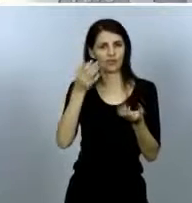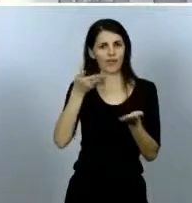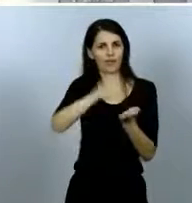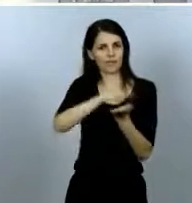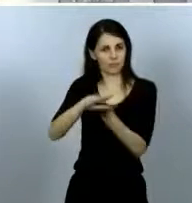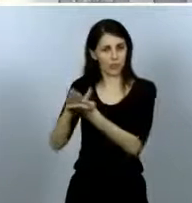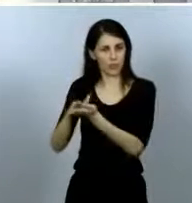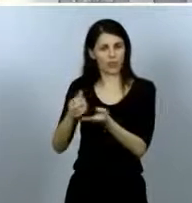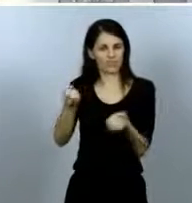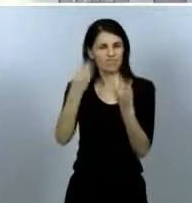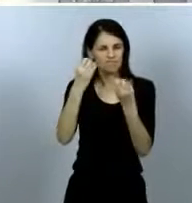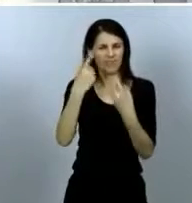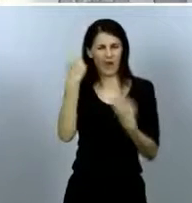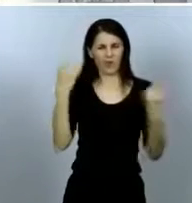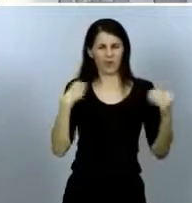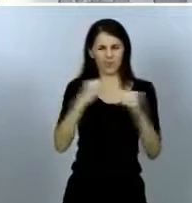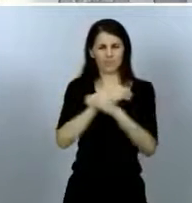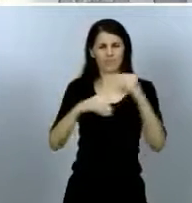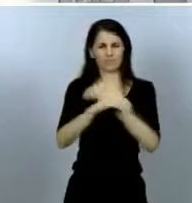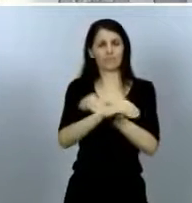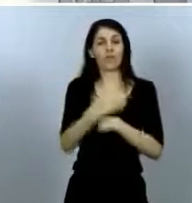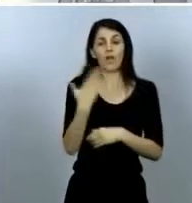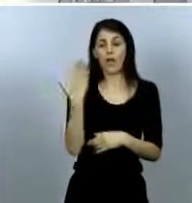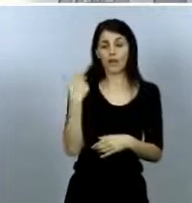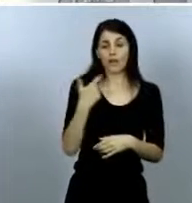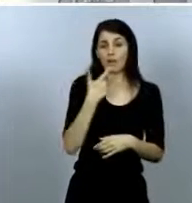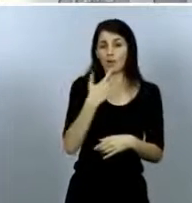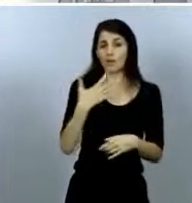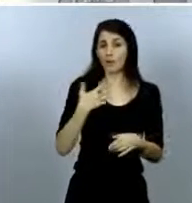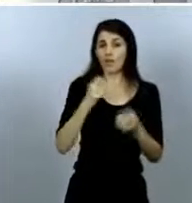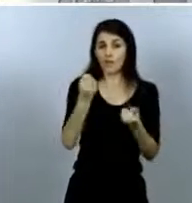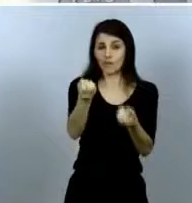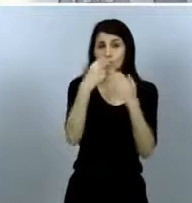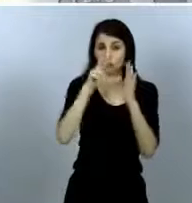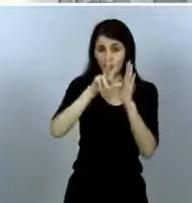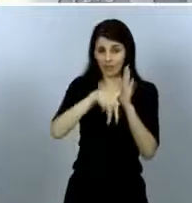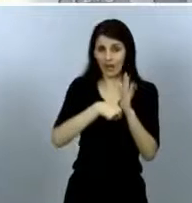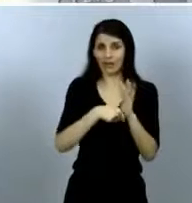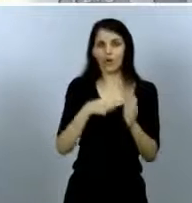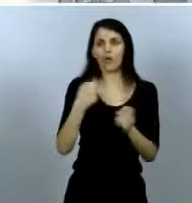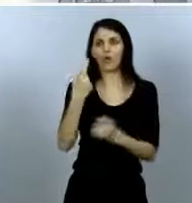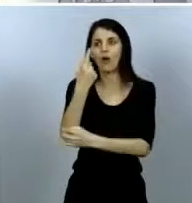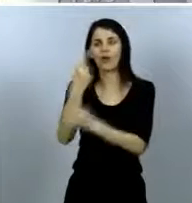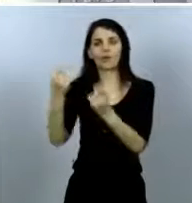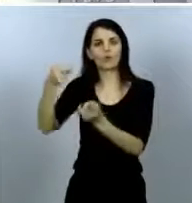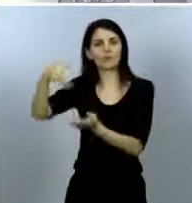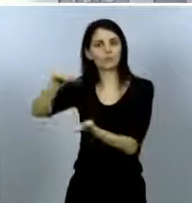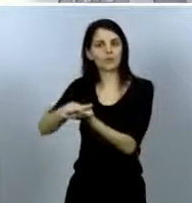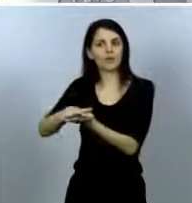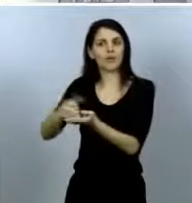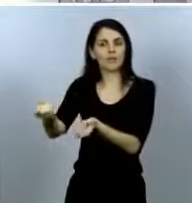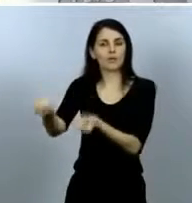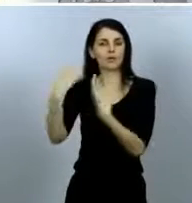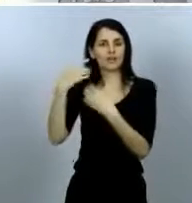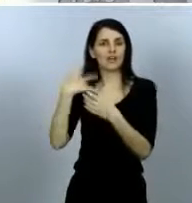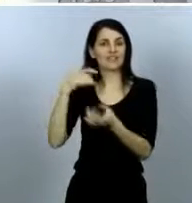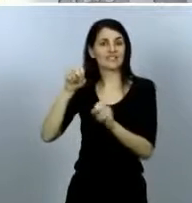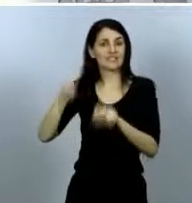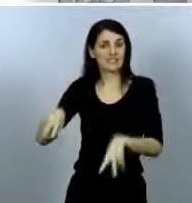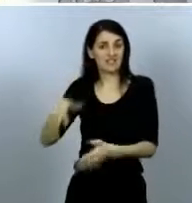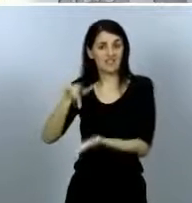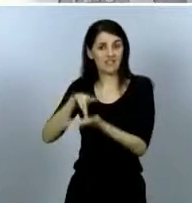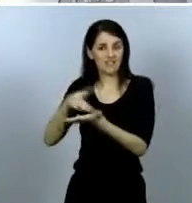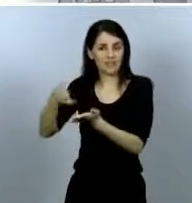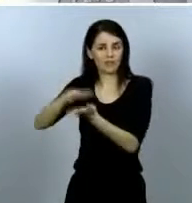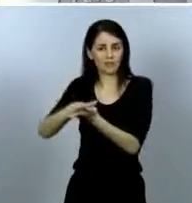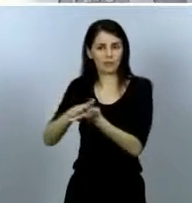de las fechas de defunción o incluso fallecimientos que se notifican sin fecha de defunción podría explicar cuál es el proceso desde que una persona